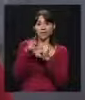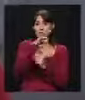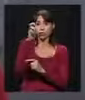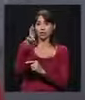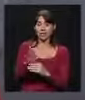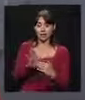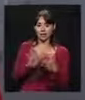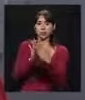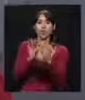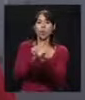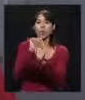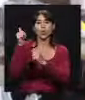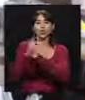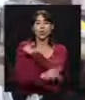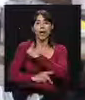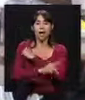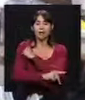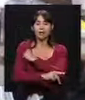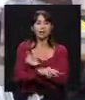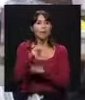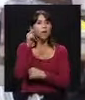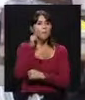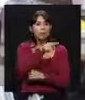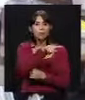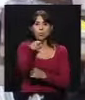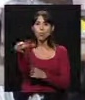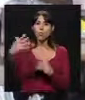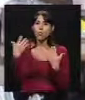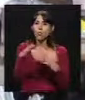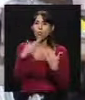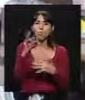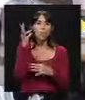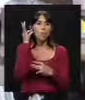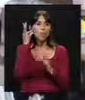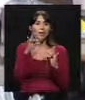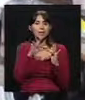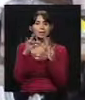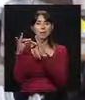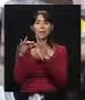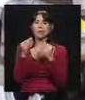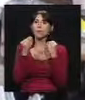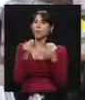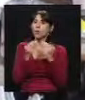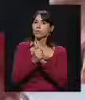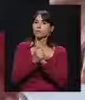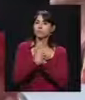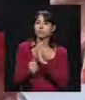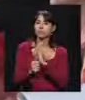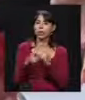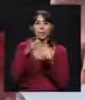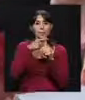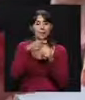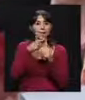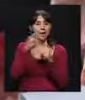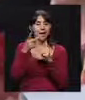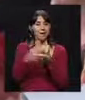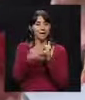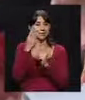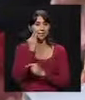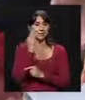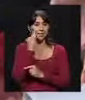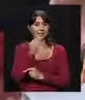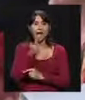cualquier otro sonido lo distrae a uno y esos son segundos valiosos a la hora de atajar una palabra yo me conocí por medio de mi hija marta